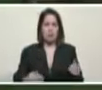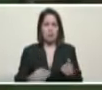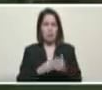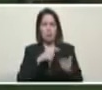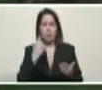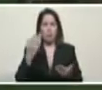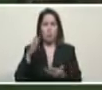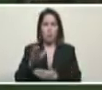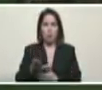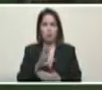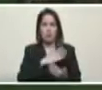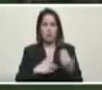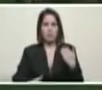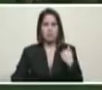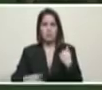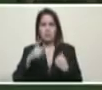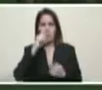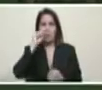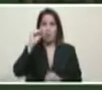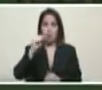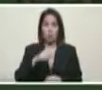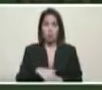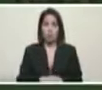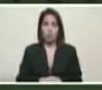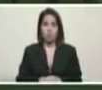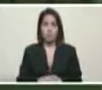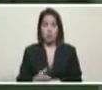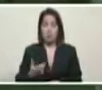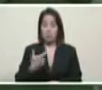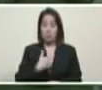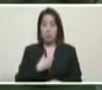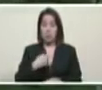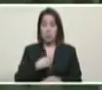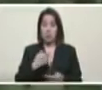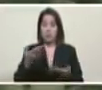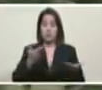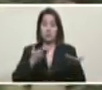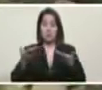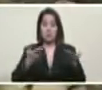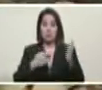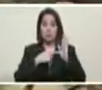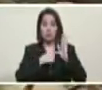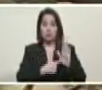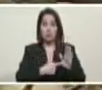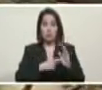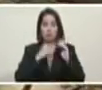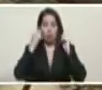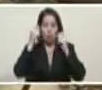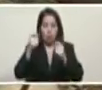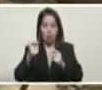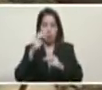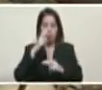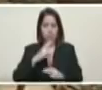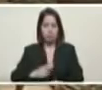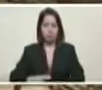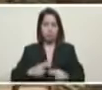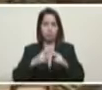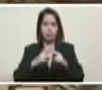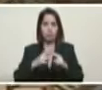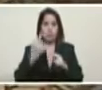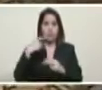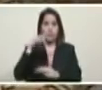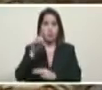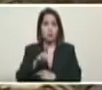Nicolás Maduro Moros. Se trata entonces de la Medalla de Servicios Distinguidos del Ministerio del Poder Popular para la Defensa en su